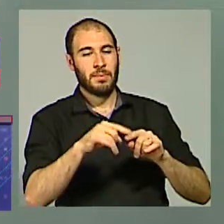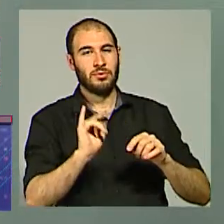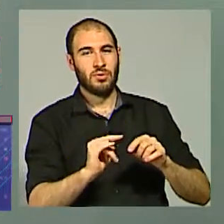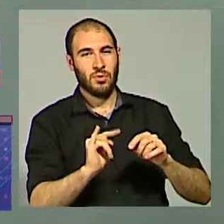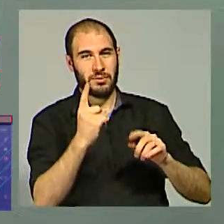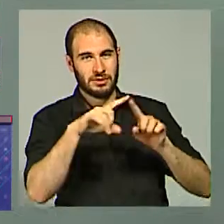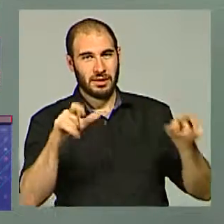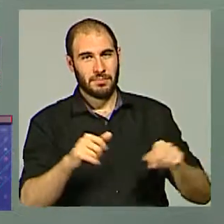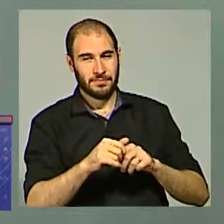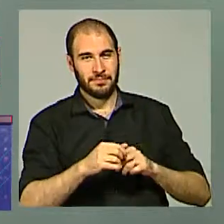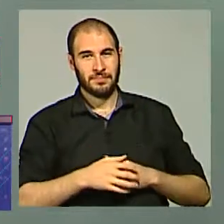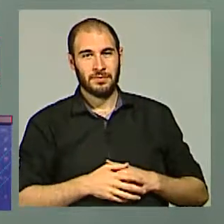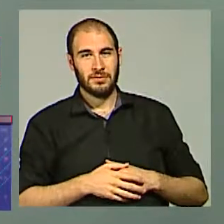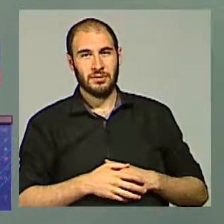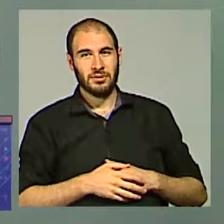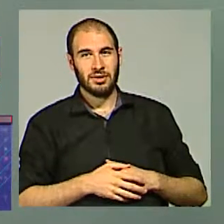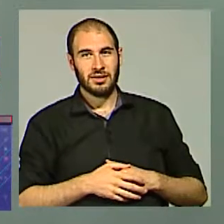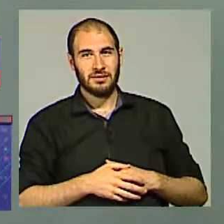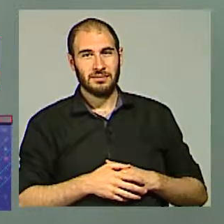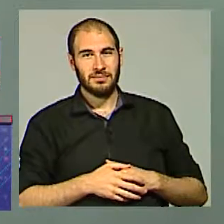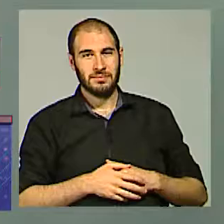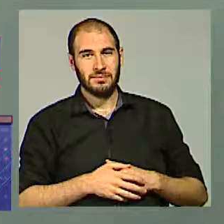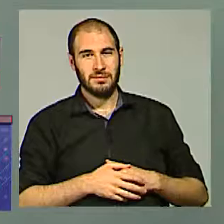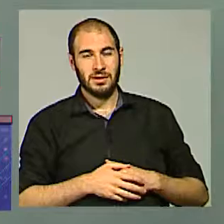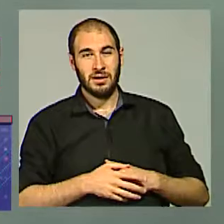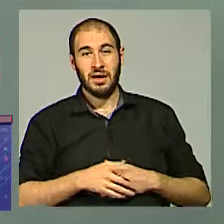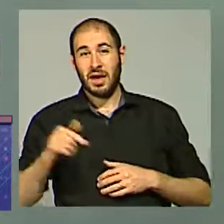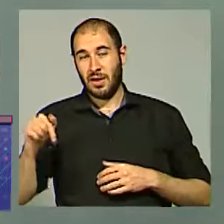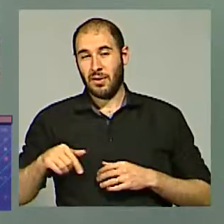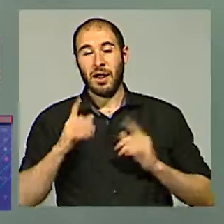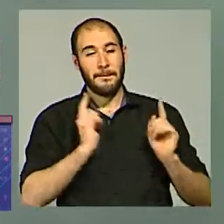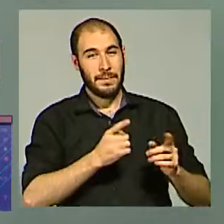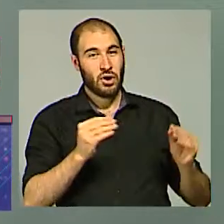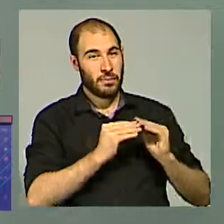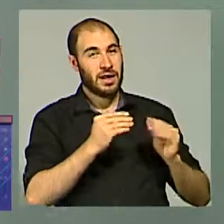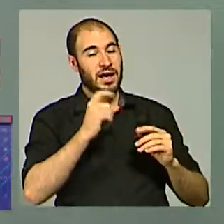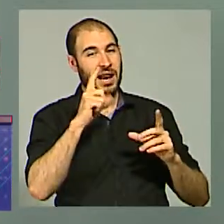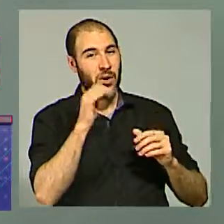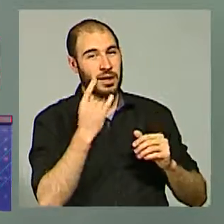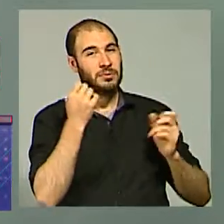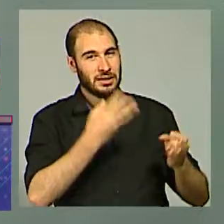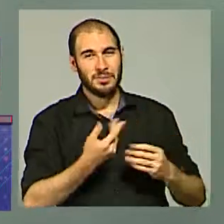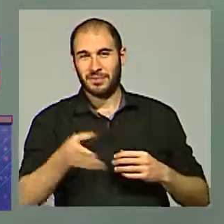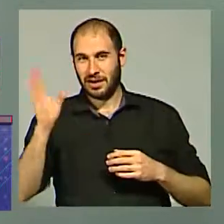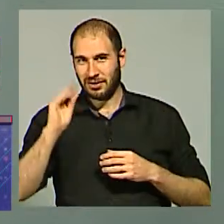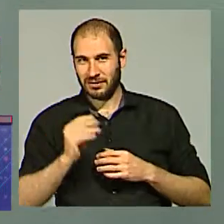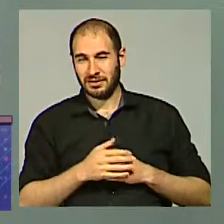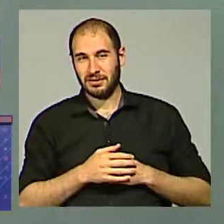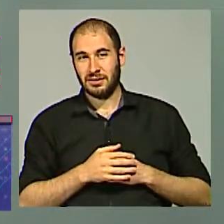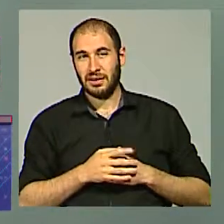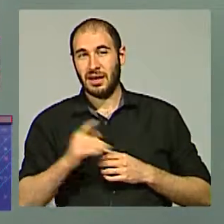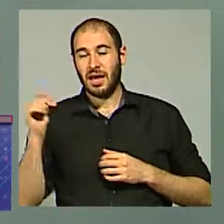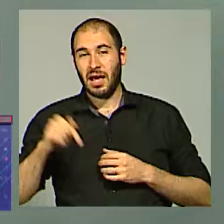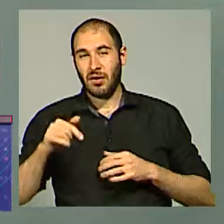punto 1 y diversidad punto com.ar hoy estoy como siempre con mi compañera claudia cómo estás una noches muy bien muy buenas noches y bueno